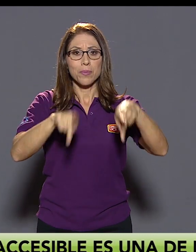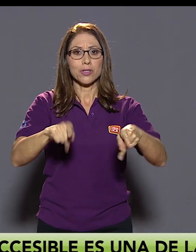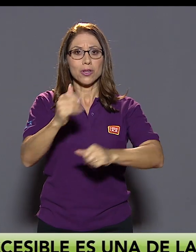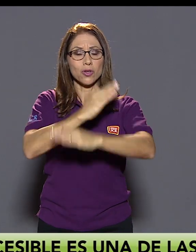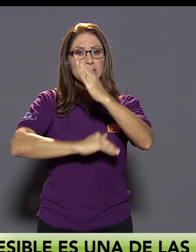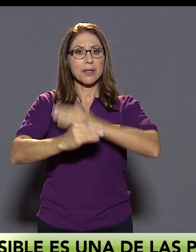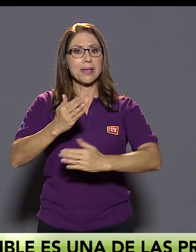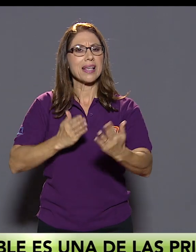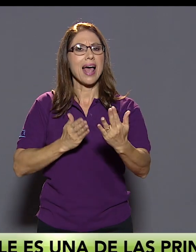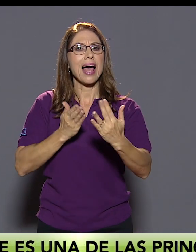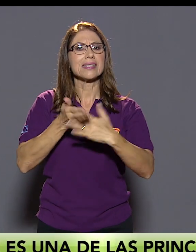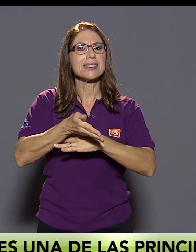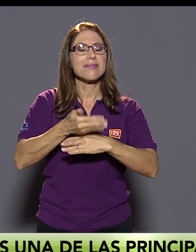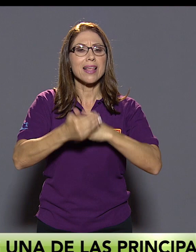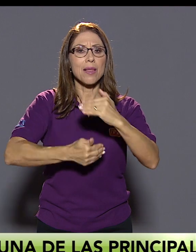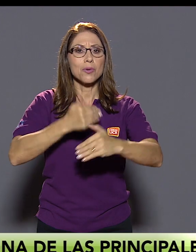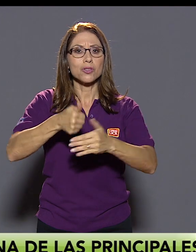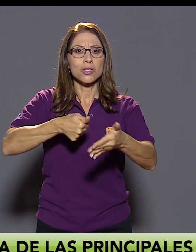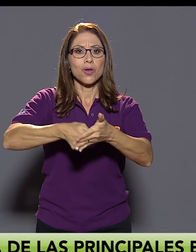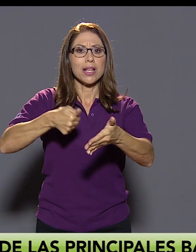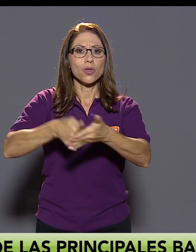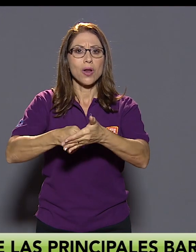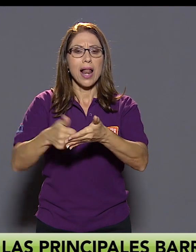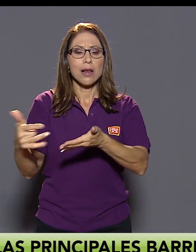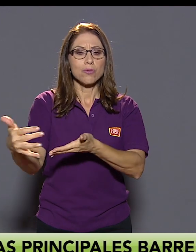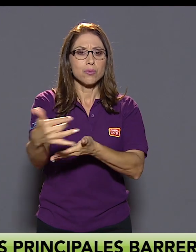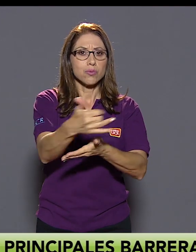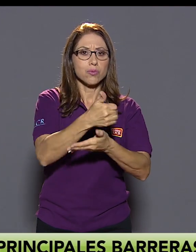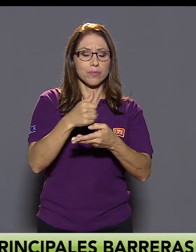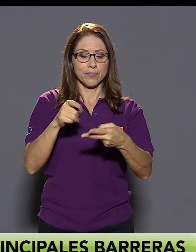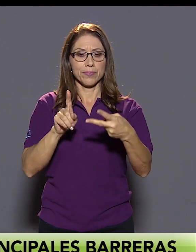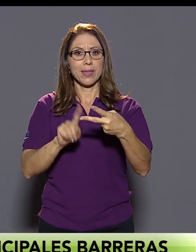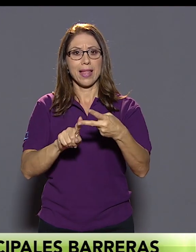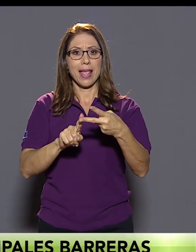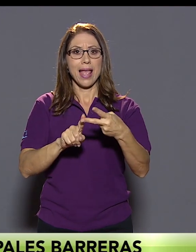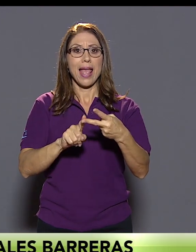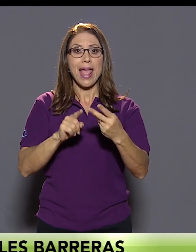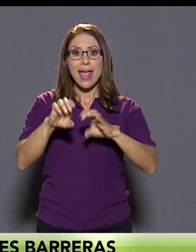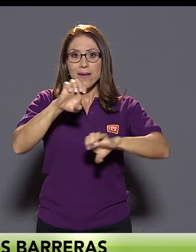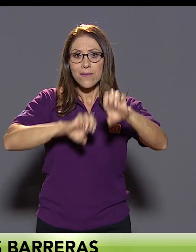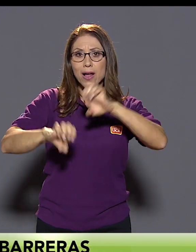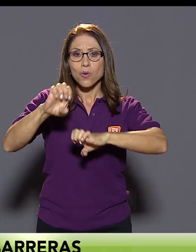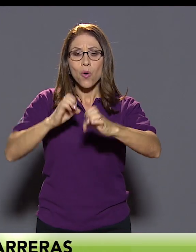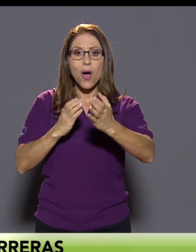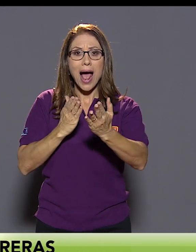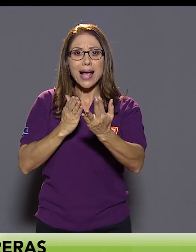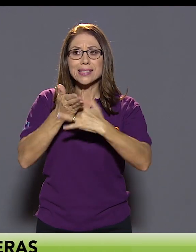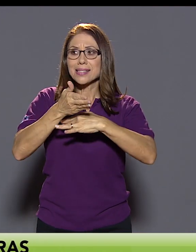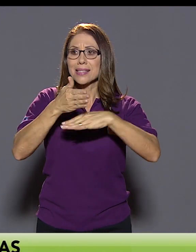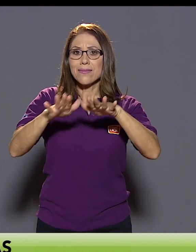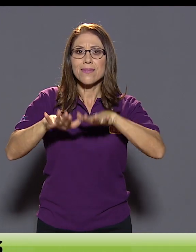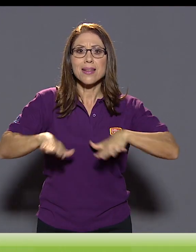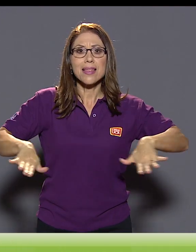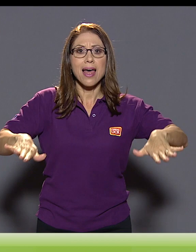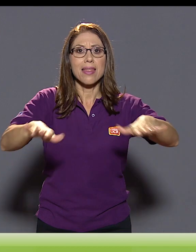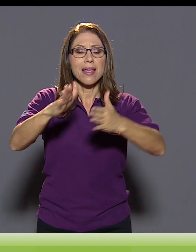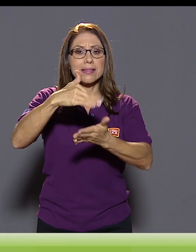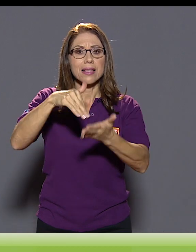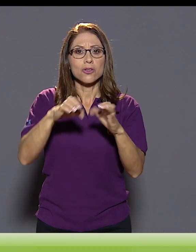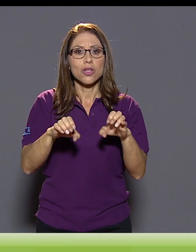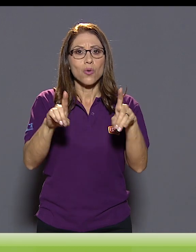de las personas con discapacidad al proceso electoral, a la vez que evaluó la accesibilidad física a los centros